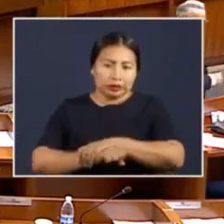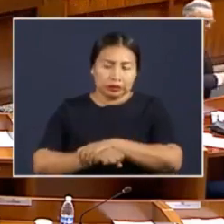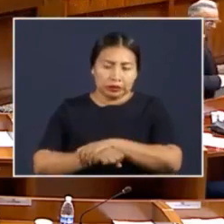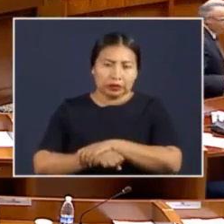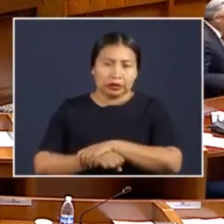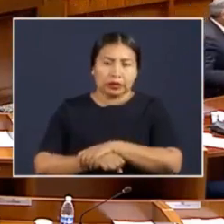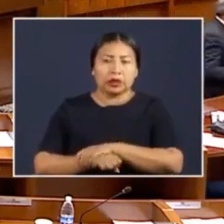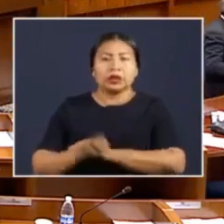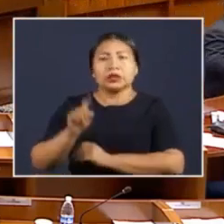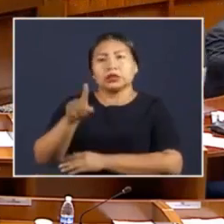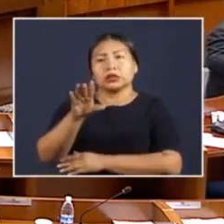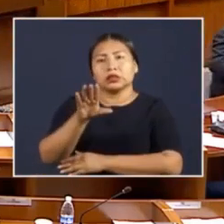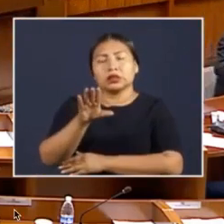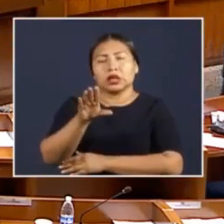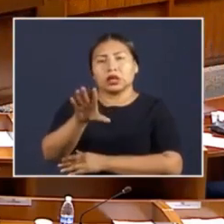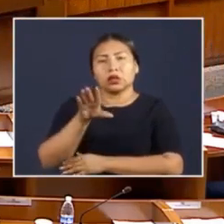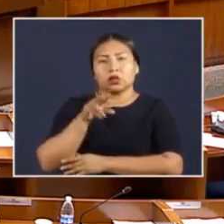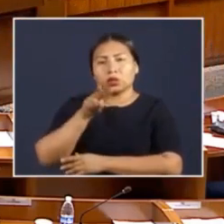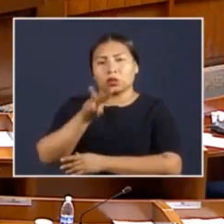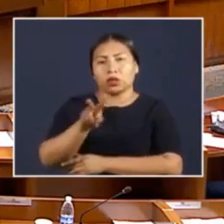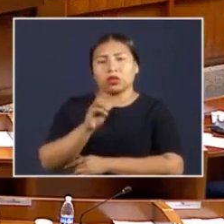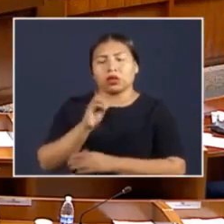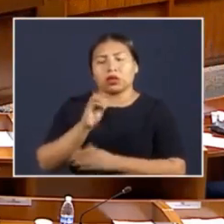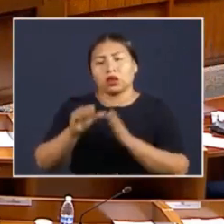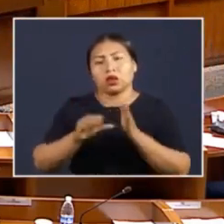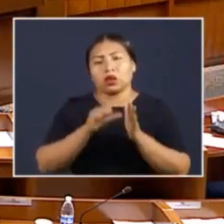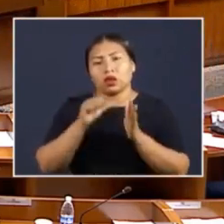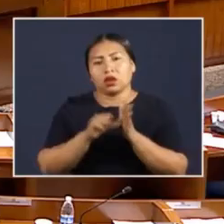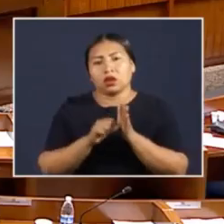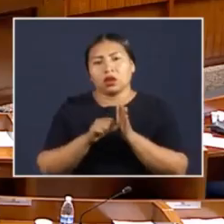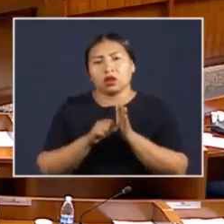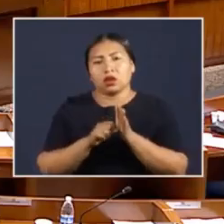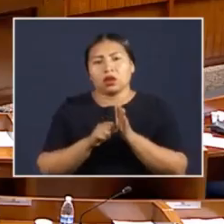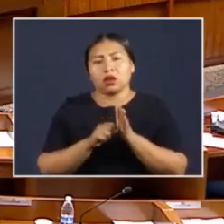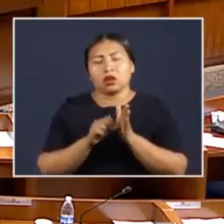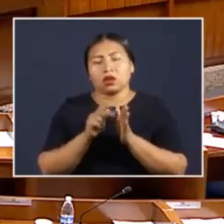120 artículos nuevo estamento de la fuerza pública especializada